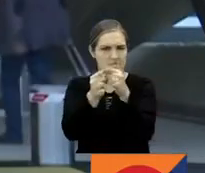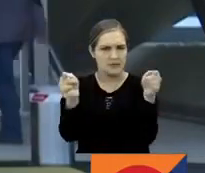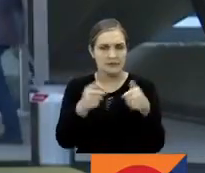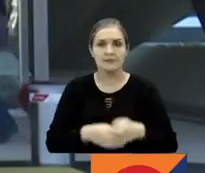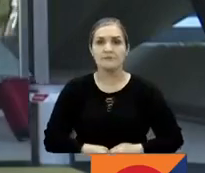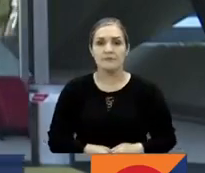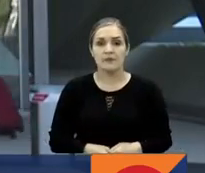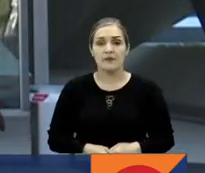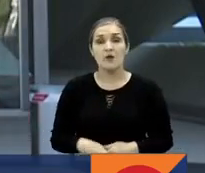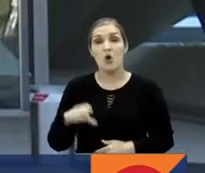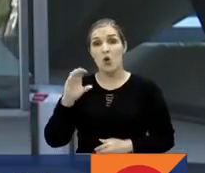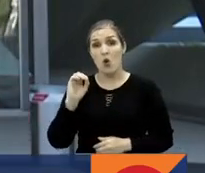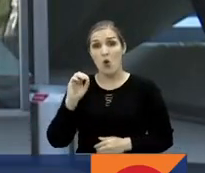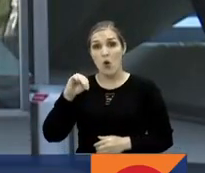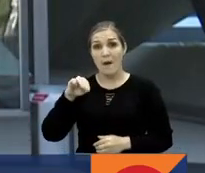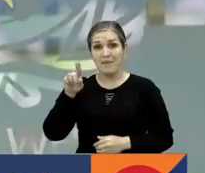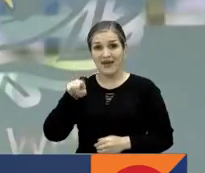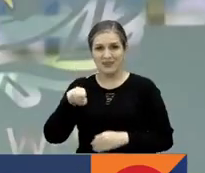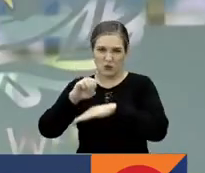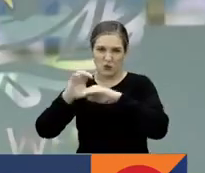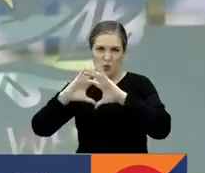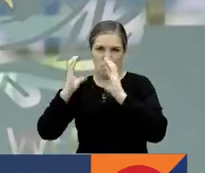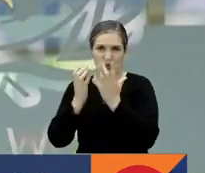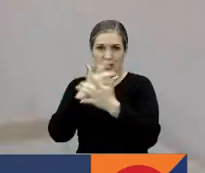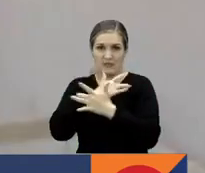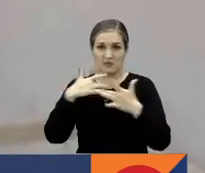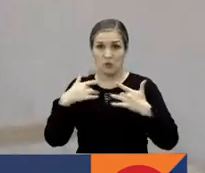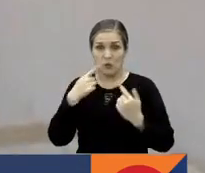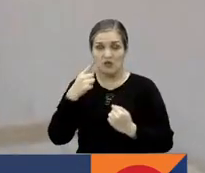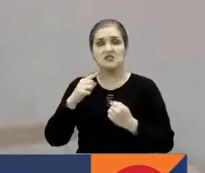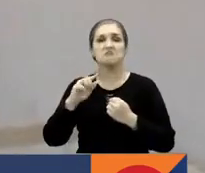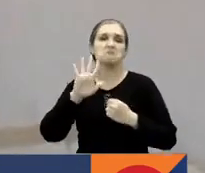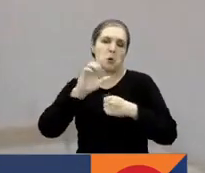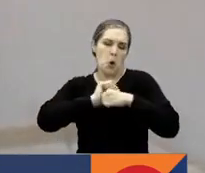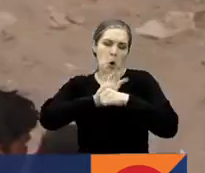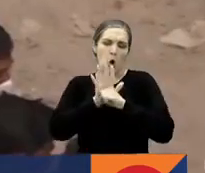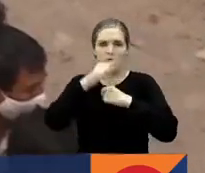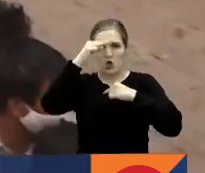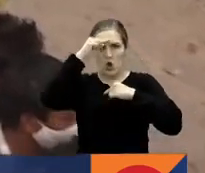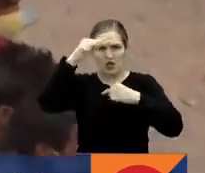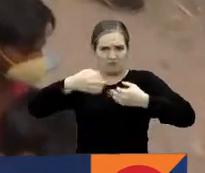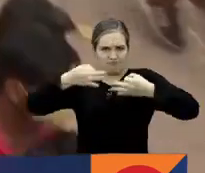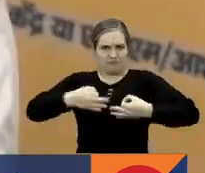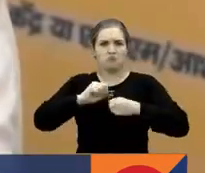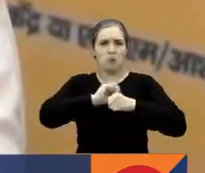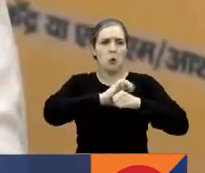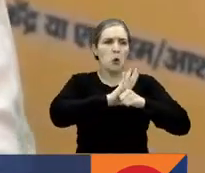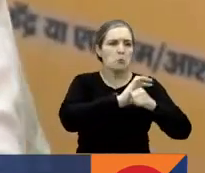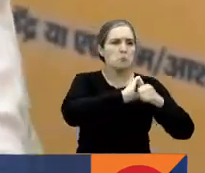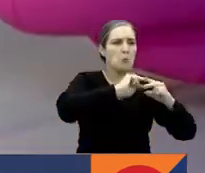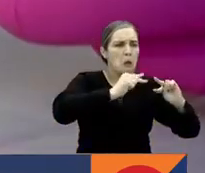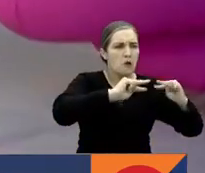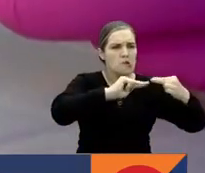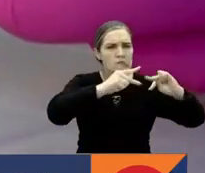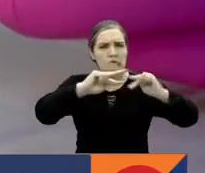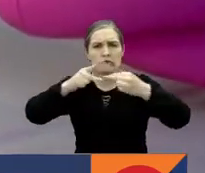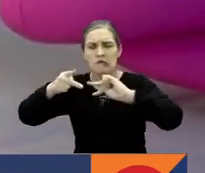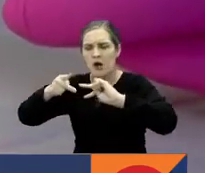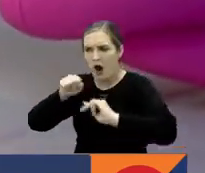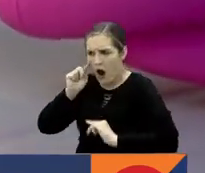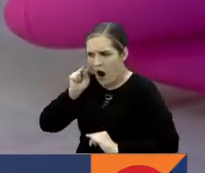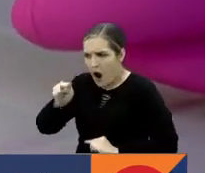Según la OMS, Delta es una variante de preocupación mundial. Fue notificada por primera vez en octubre del 2020 en India. Es dominante en países